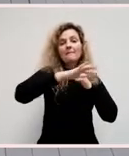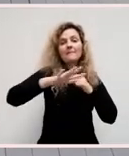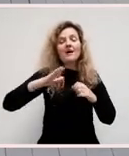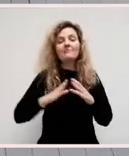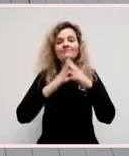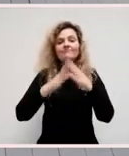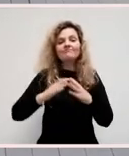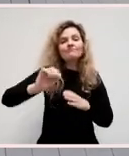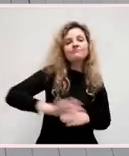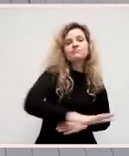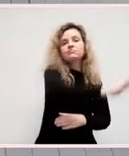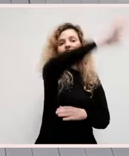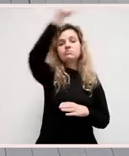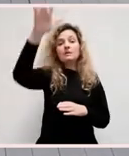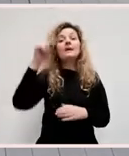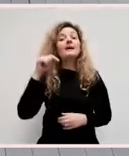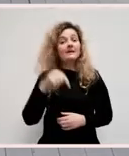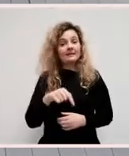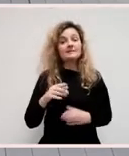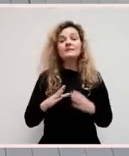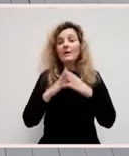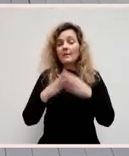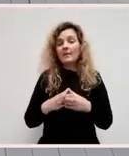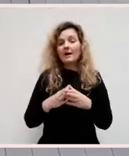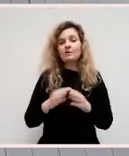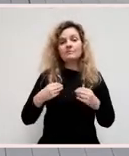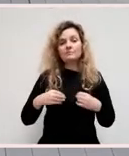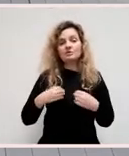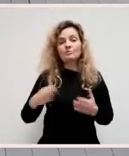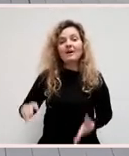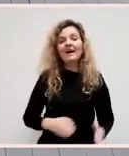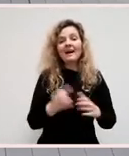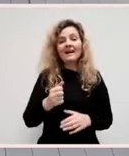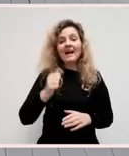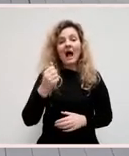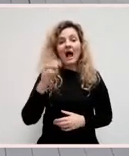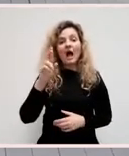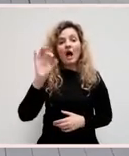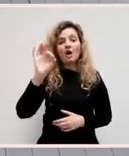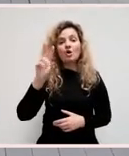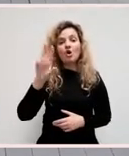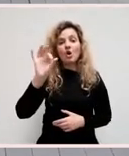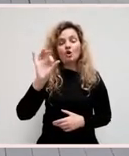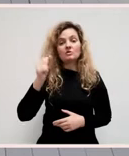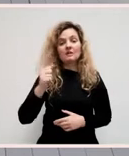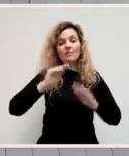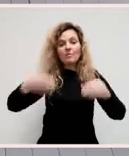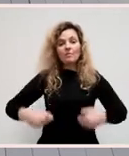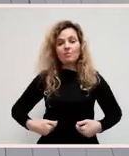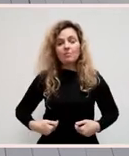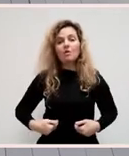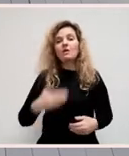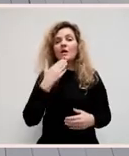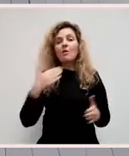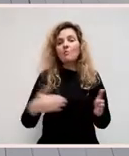barco bien dotado para navegación oceánica ese barco es muy probable que pasando a ría de arousa en una vía se de retorno